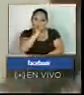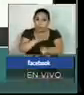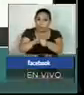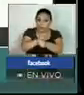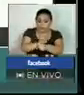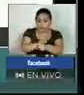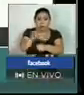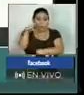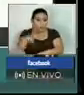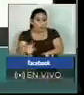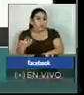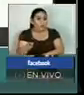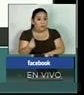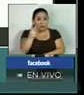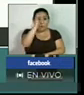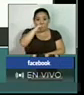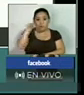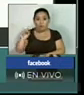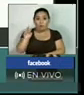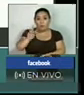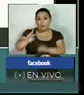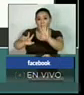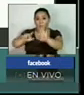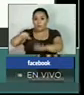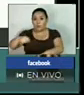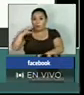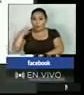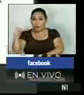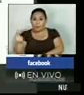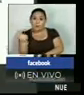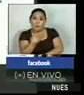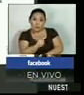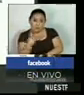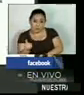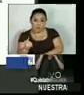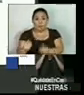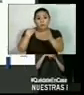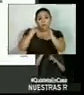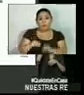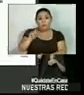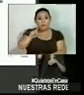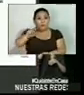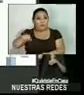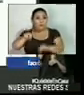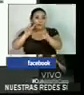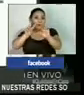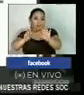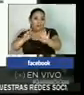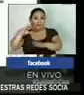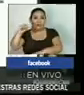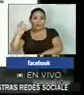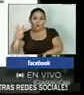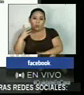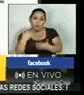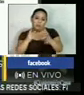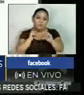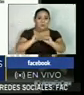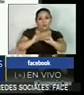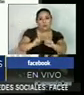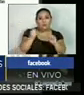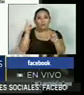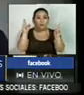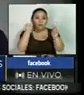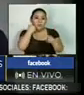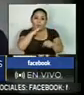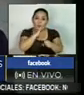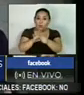coronavirus en el país supera los 28 mil casos, mientras que 1,704 personas han fallecido por este virus, según